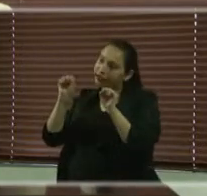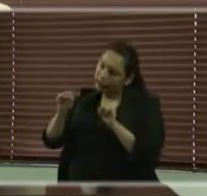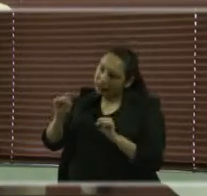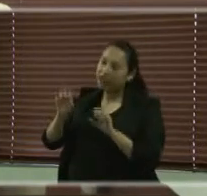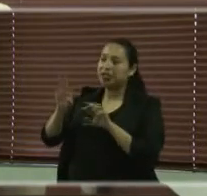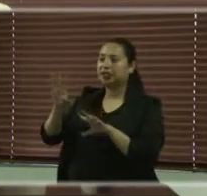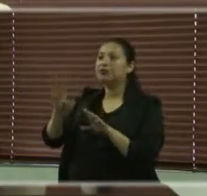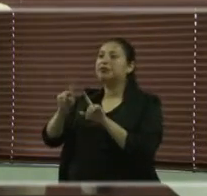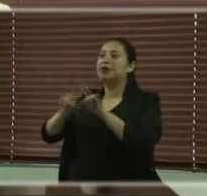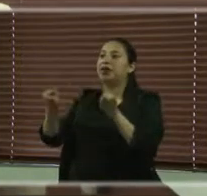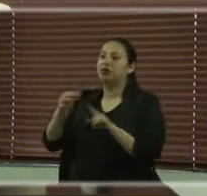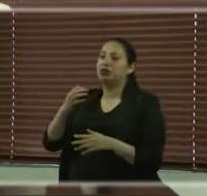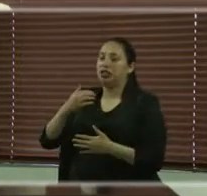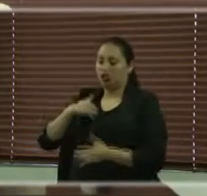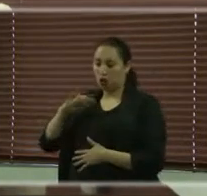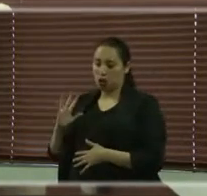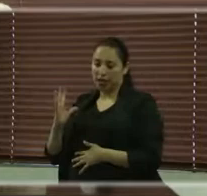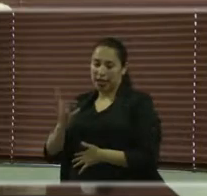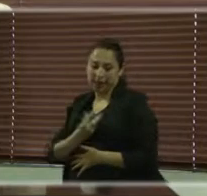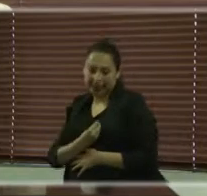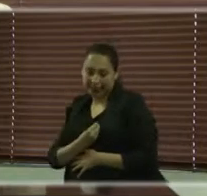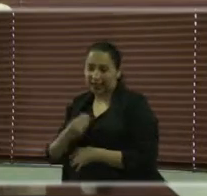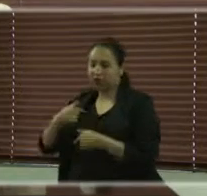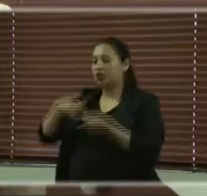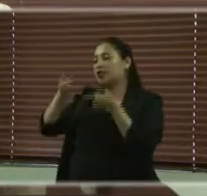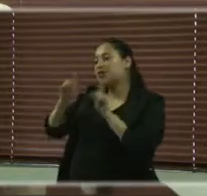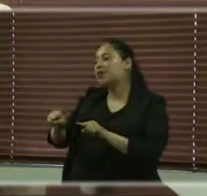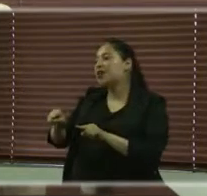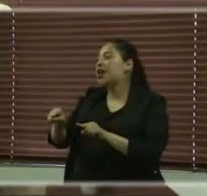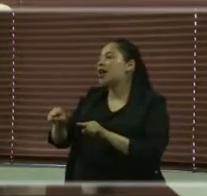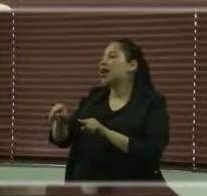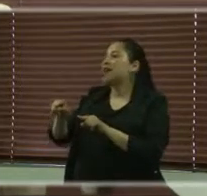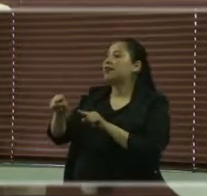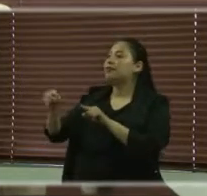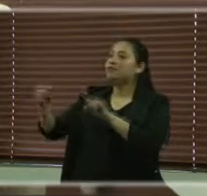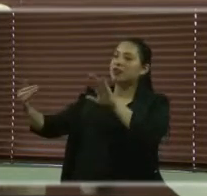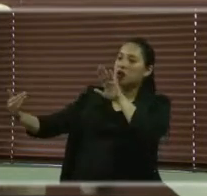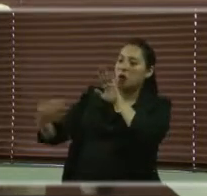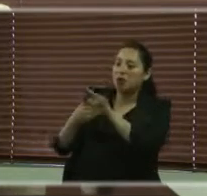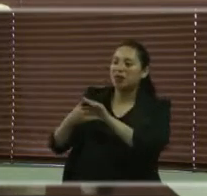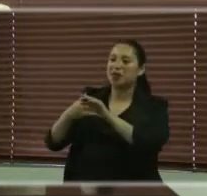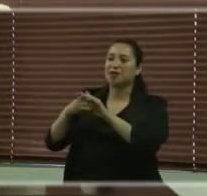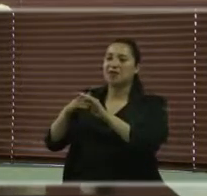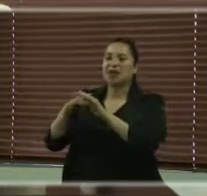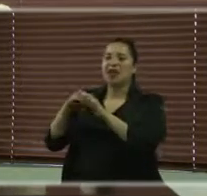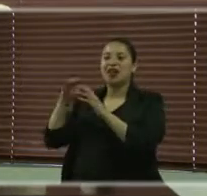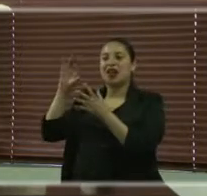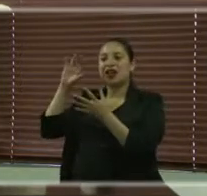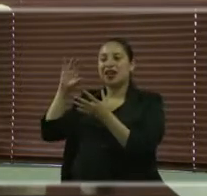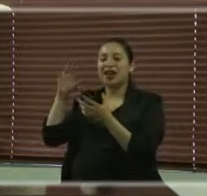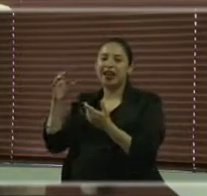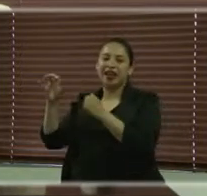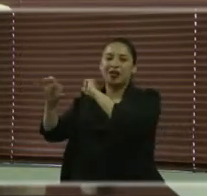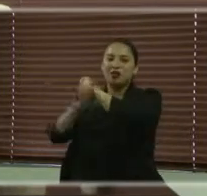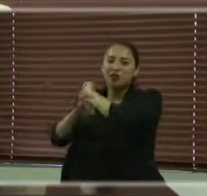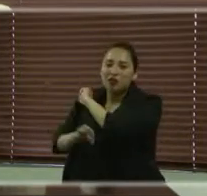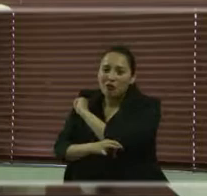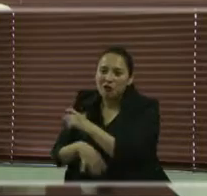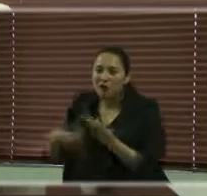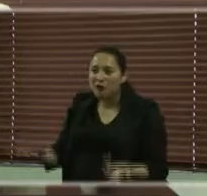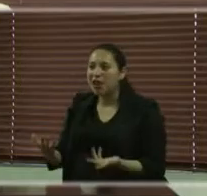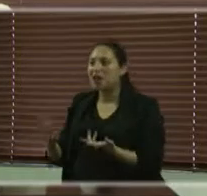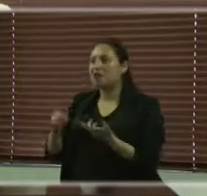o cualquier tipo de tratamiento que sea forzado es violatorio de los derechos de esa